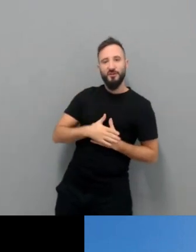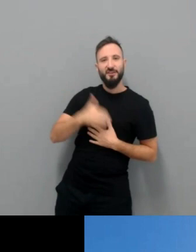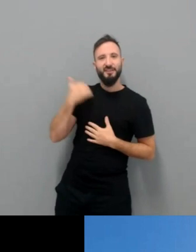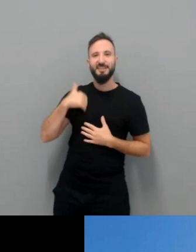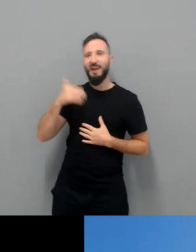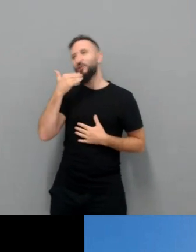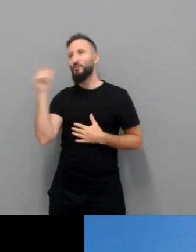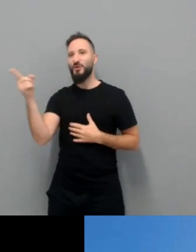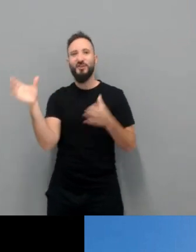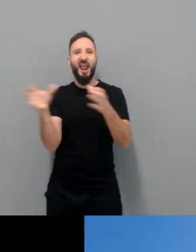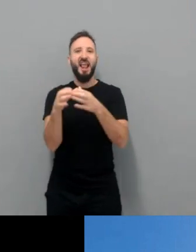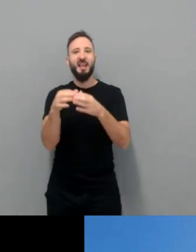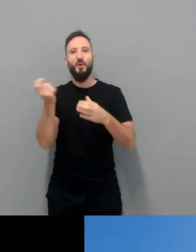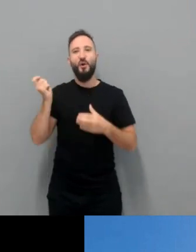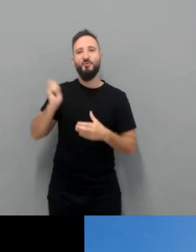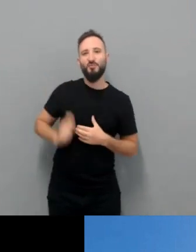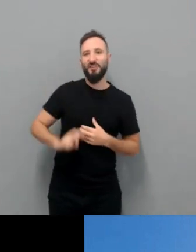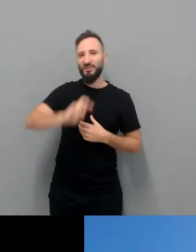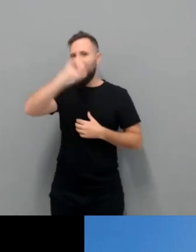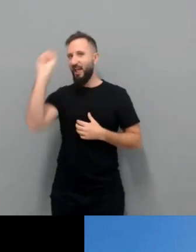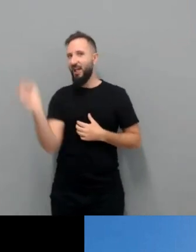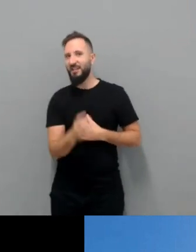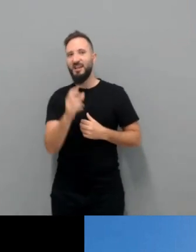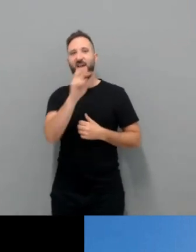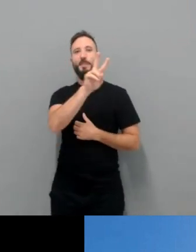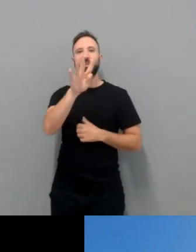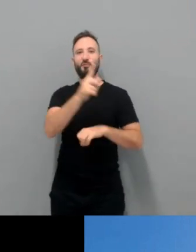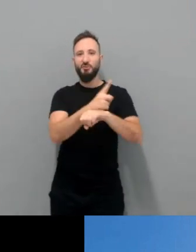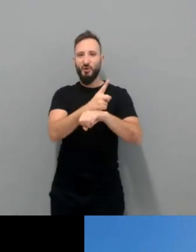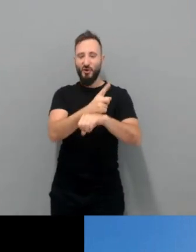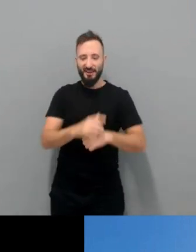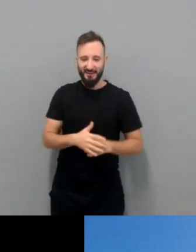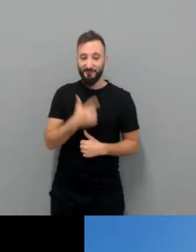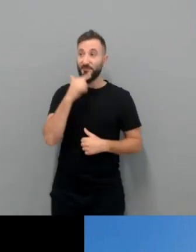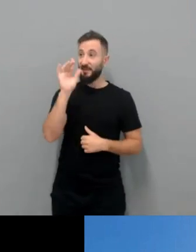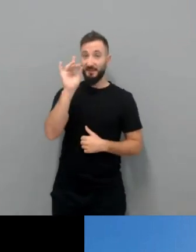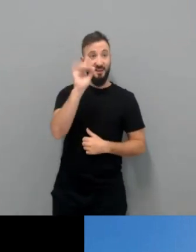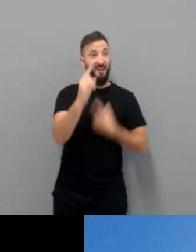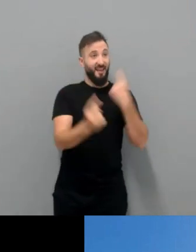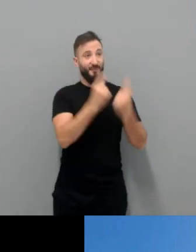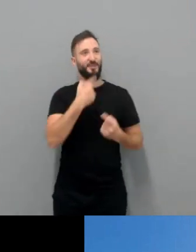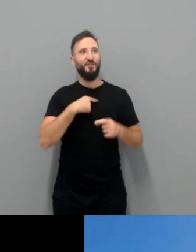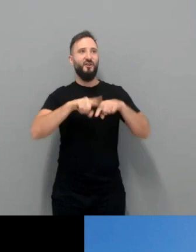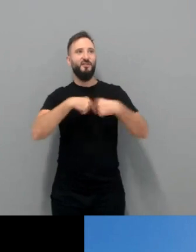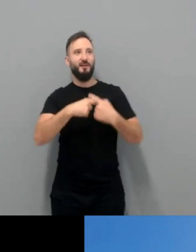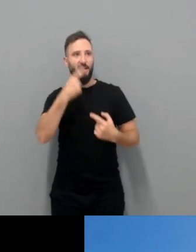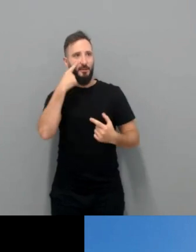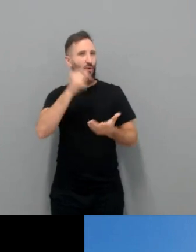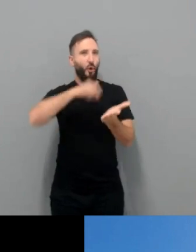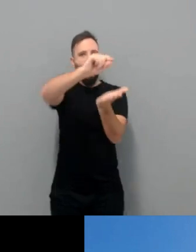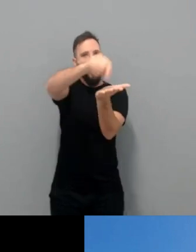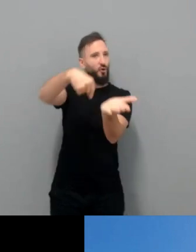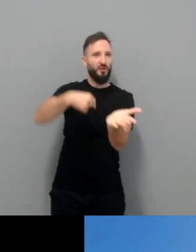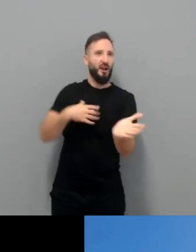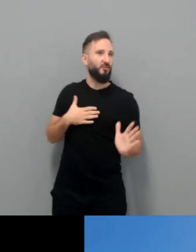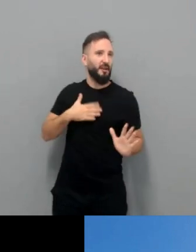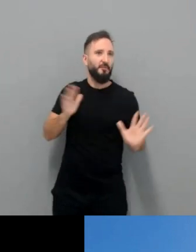equipo multidisciplinar, pero 24 horas. Eso es, yo hay veces que hay alguna familia que les digo, es que os voy a contratar, si sabéis total.